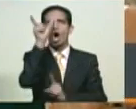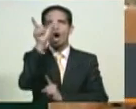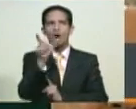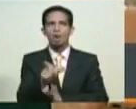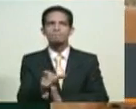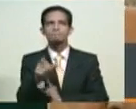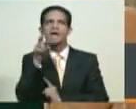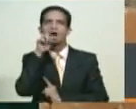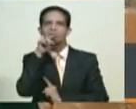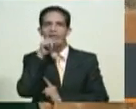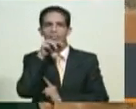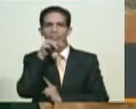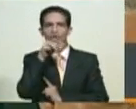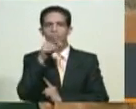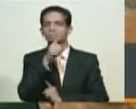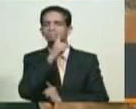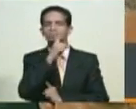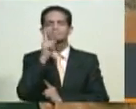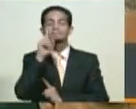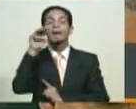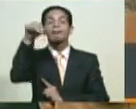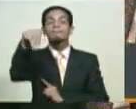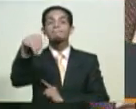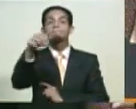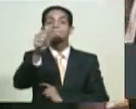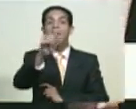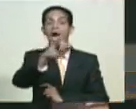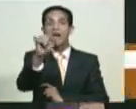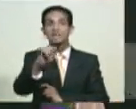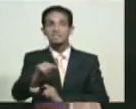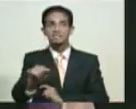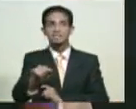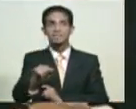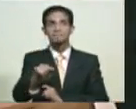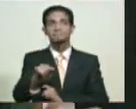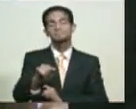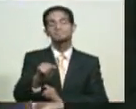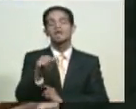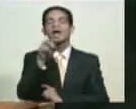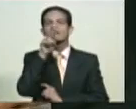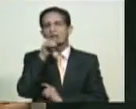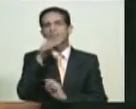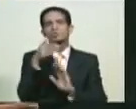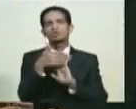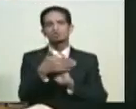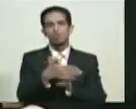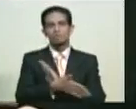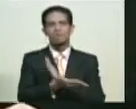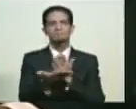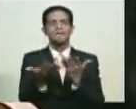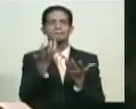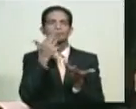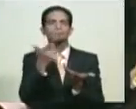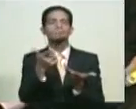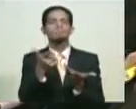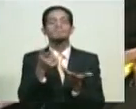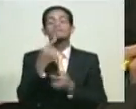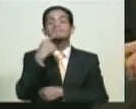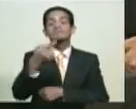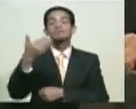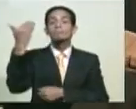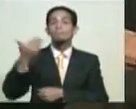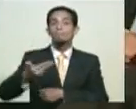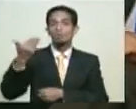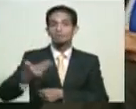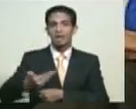pública como la que hoy día, con la que hoy día cuenta el país. También hay que resaltar la